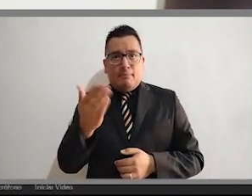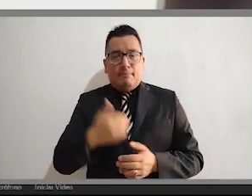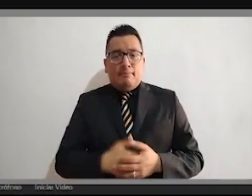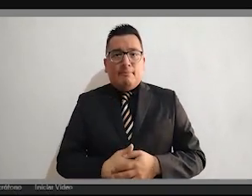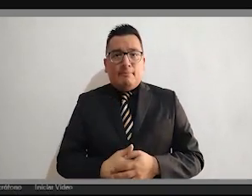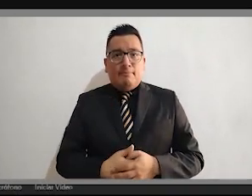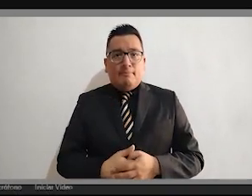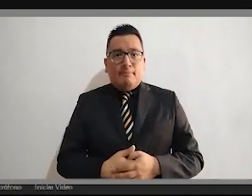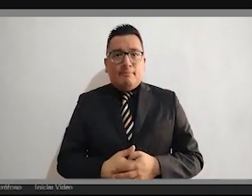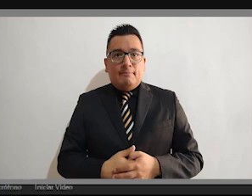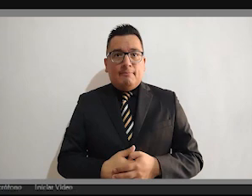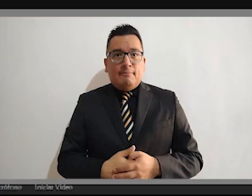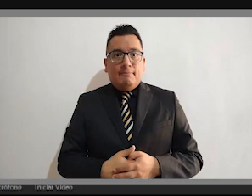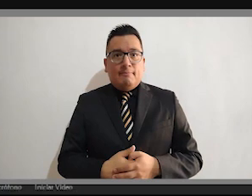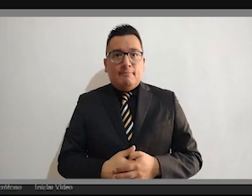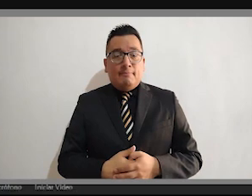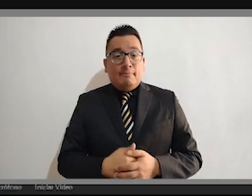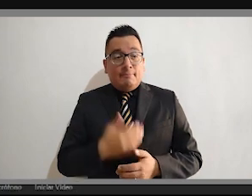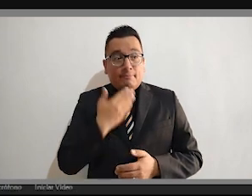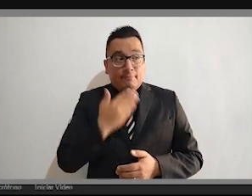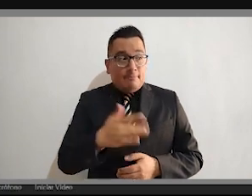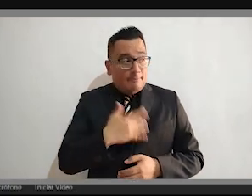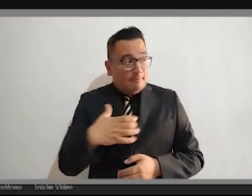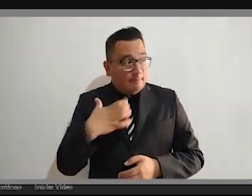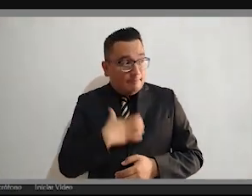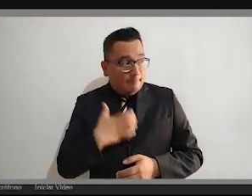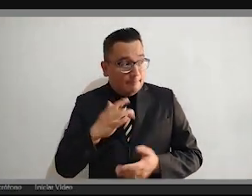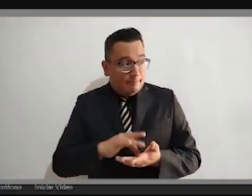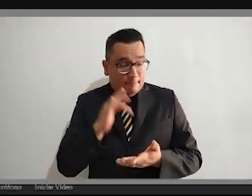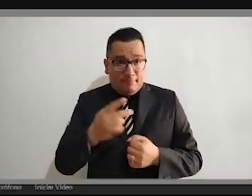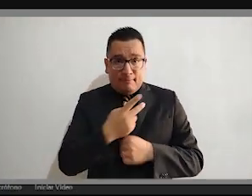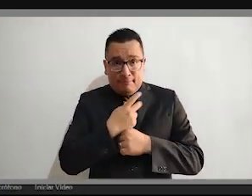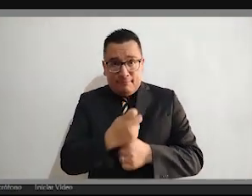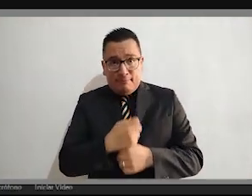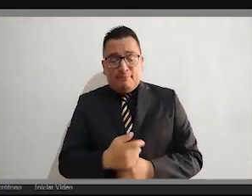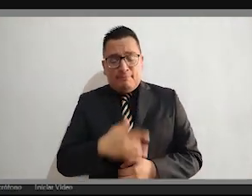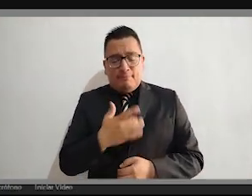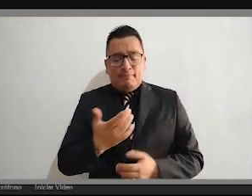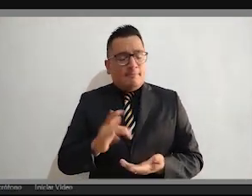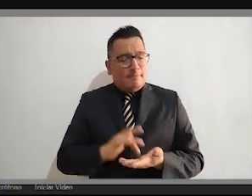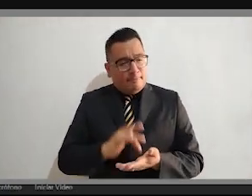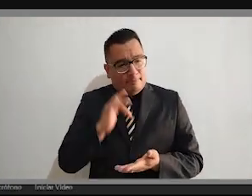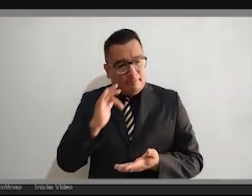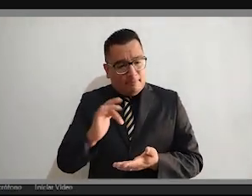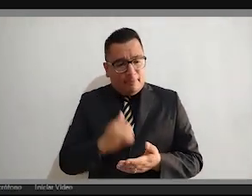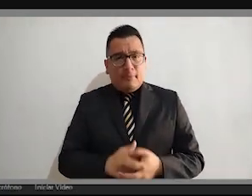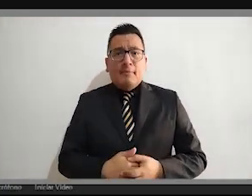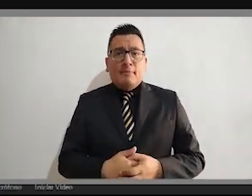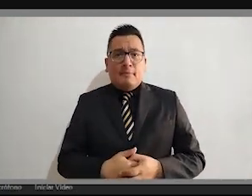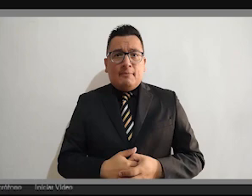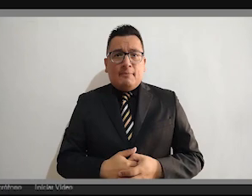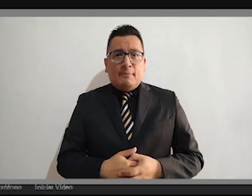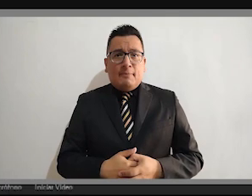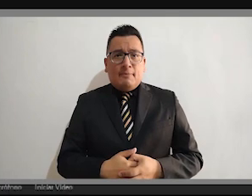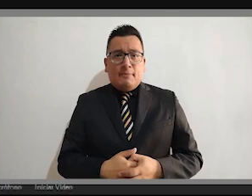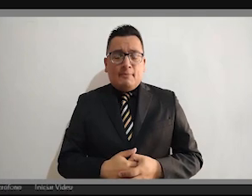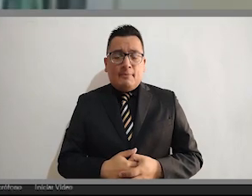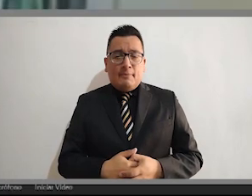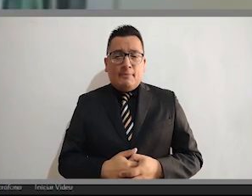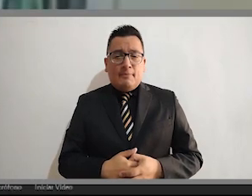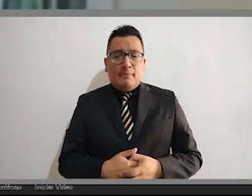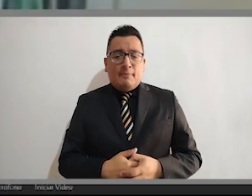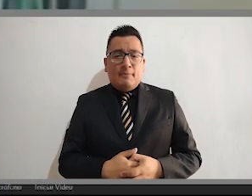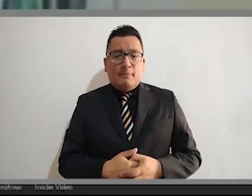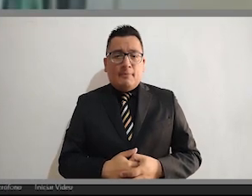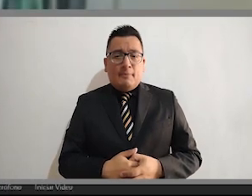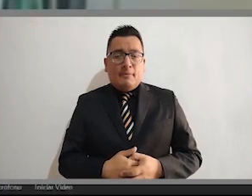Adelante. Pues antes que nada, muchas gracias por la invitación. Agradezco pues